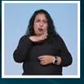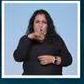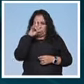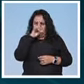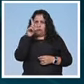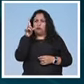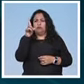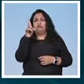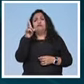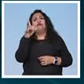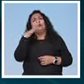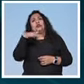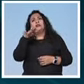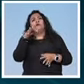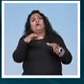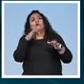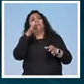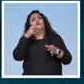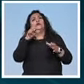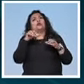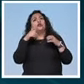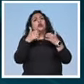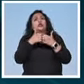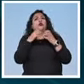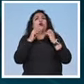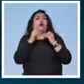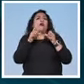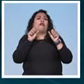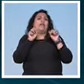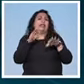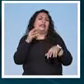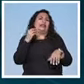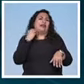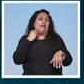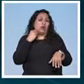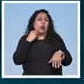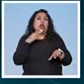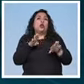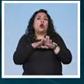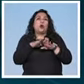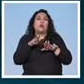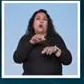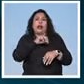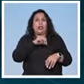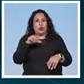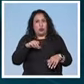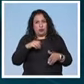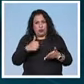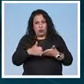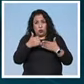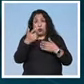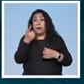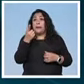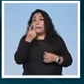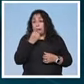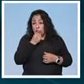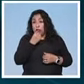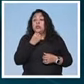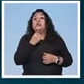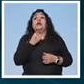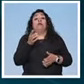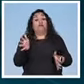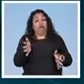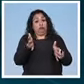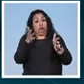buscar asesoramiento jurídico en una asociación o un despacho de abogados a través del ayuntamiento, y la policía animará a